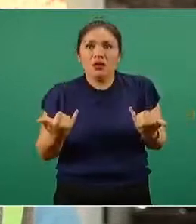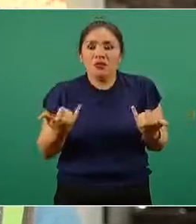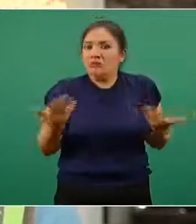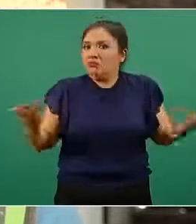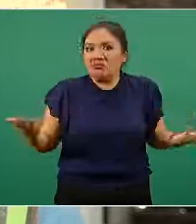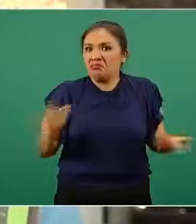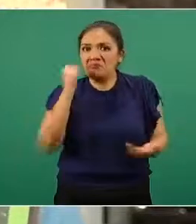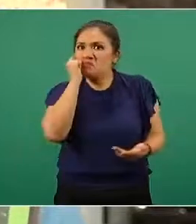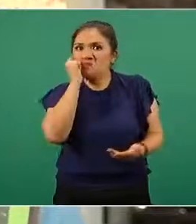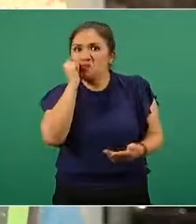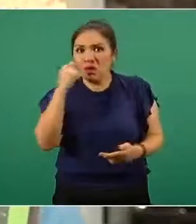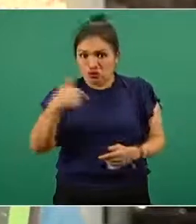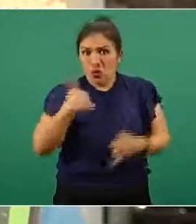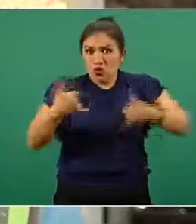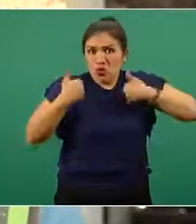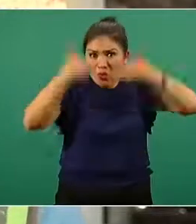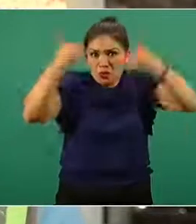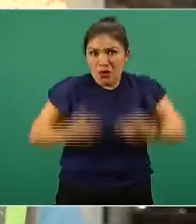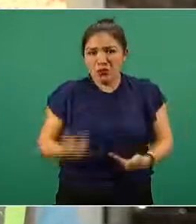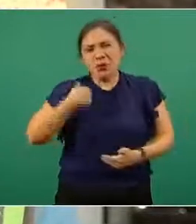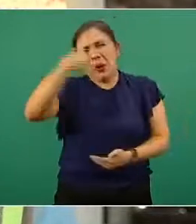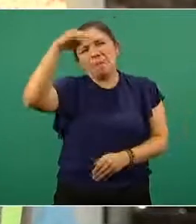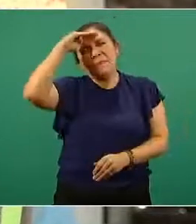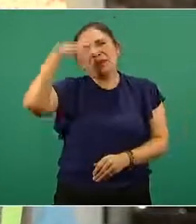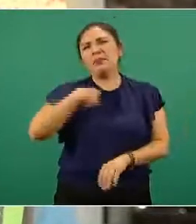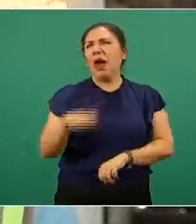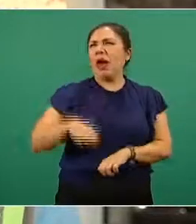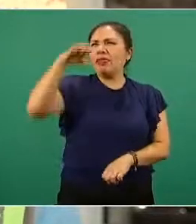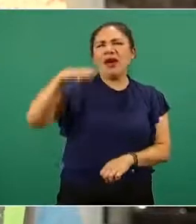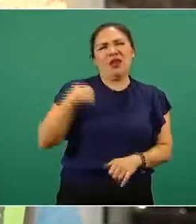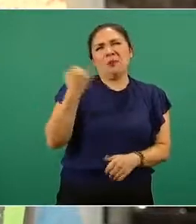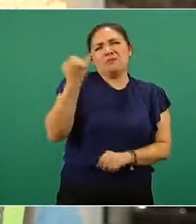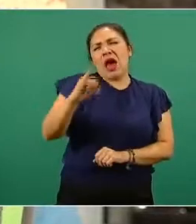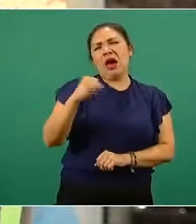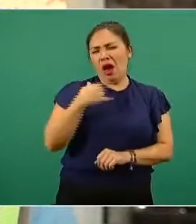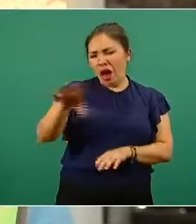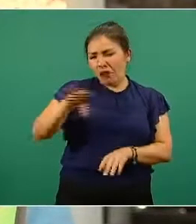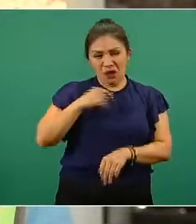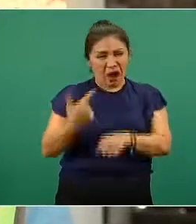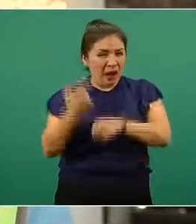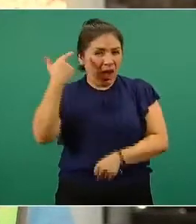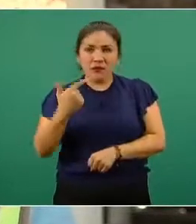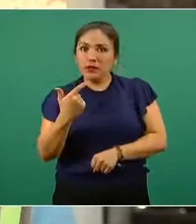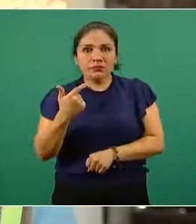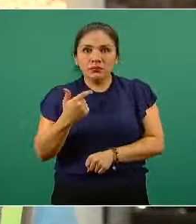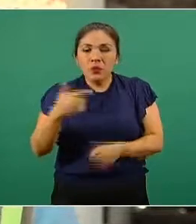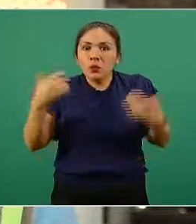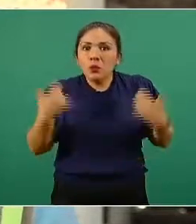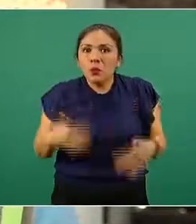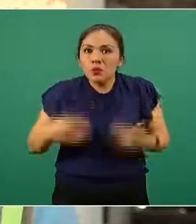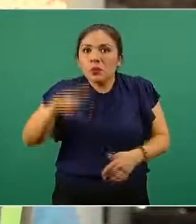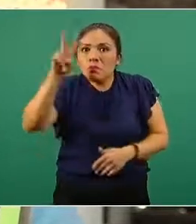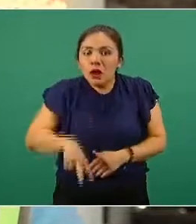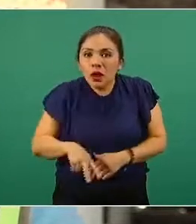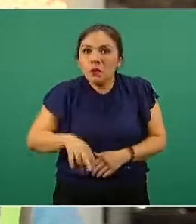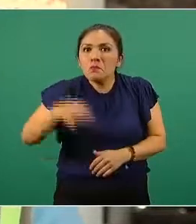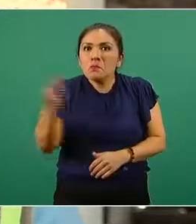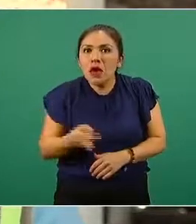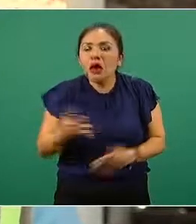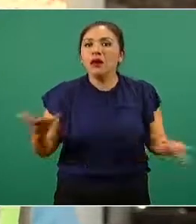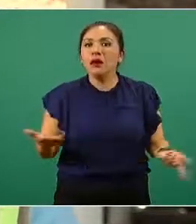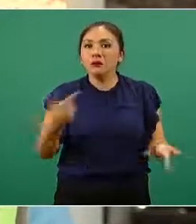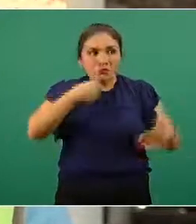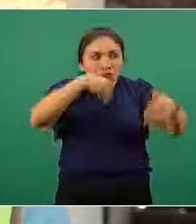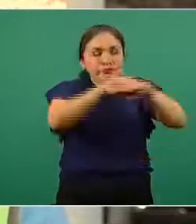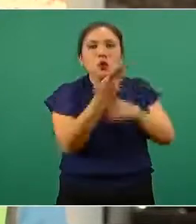¿sí? Yo soy joven, me creí en una edad en donde no creí que me fuera a pegar tan grave como lo que se tenía pronosticado, pero sí,